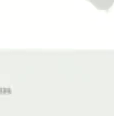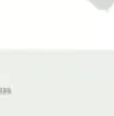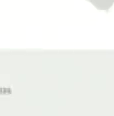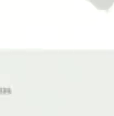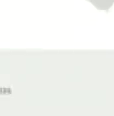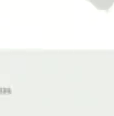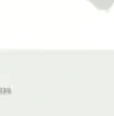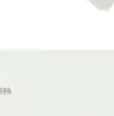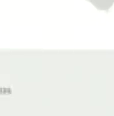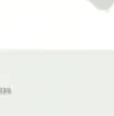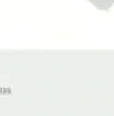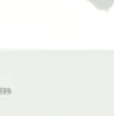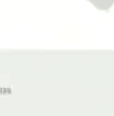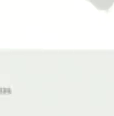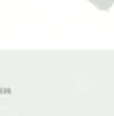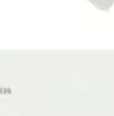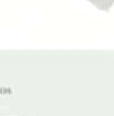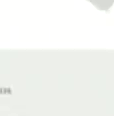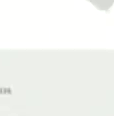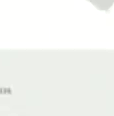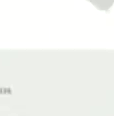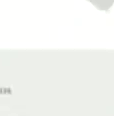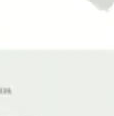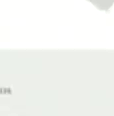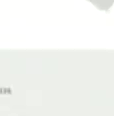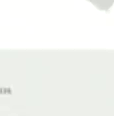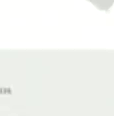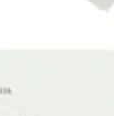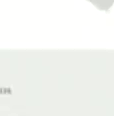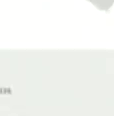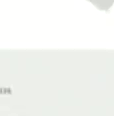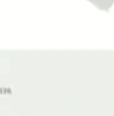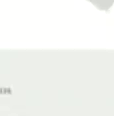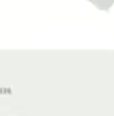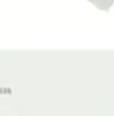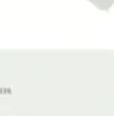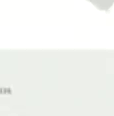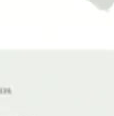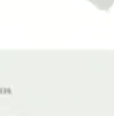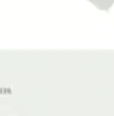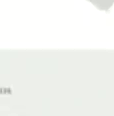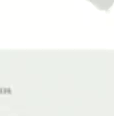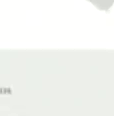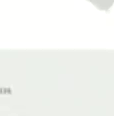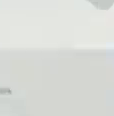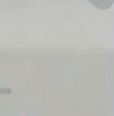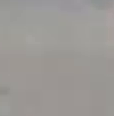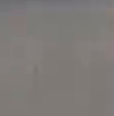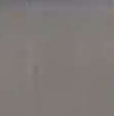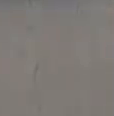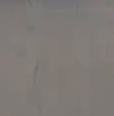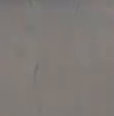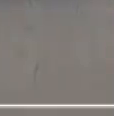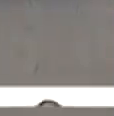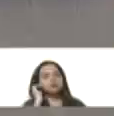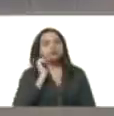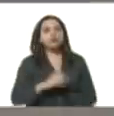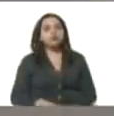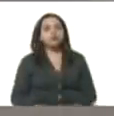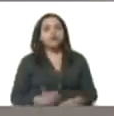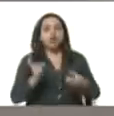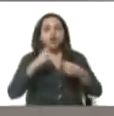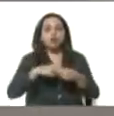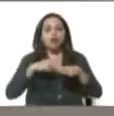Falcón, Anzoátegui y Yaracuy. Están en el nivel 2 de una flexibilización parcial, donde se incorporaron